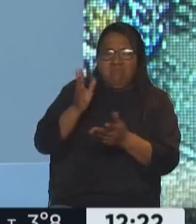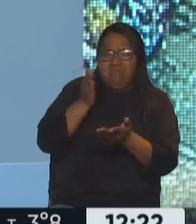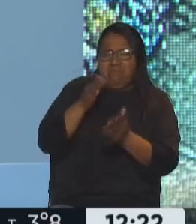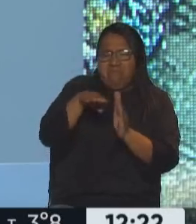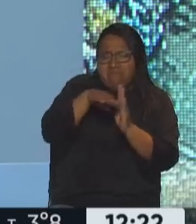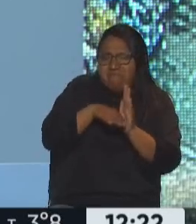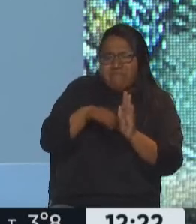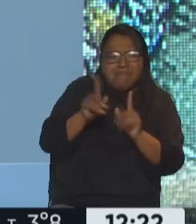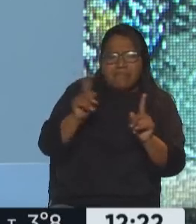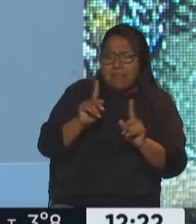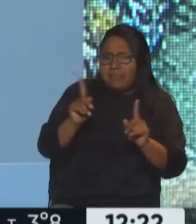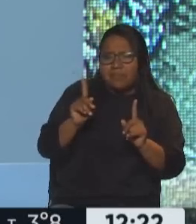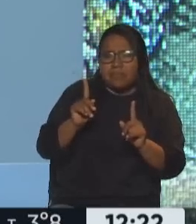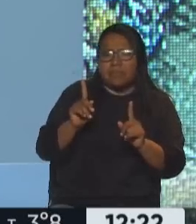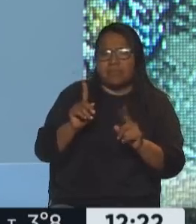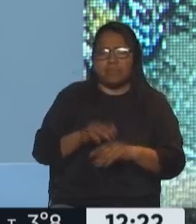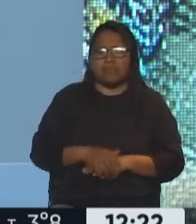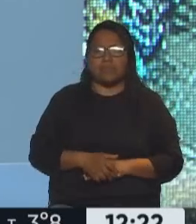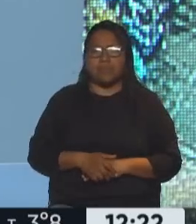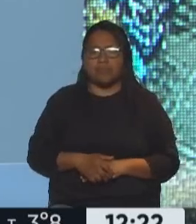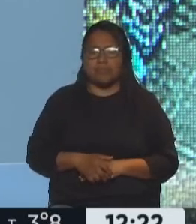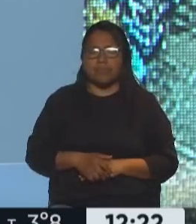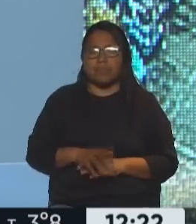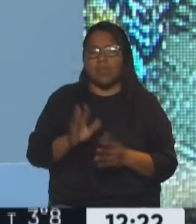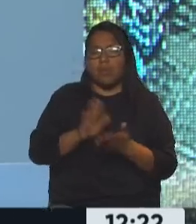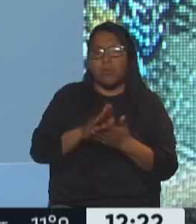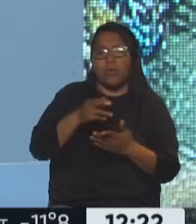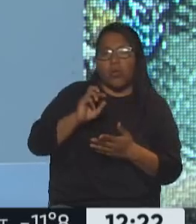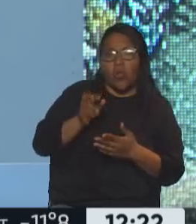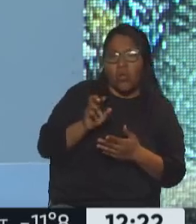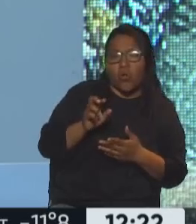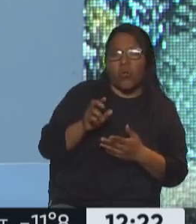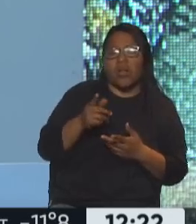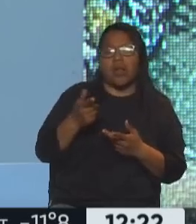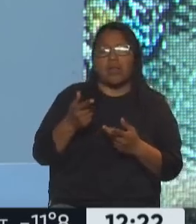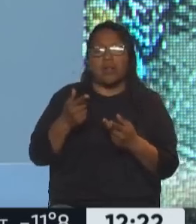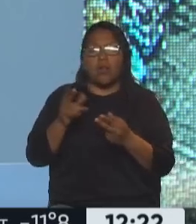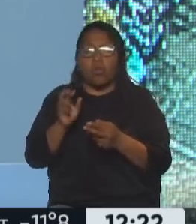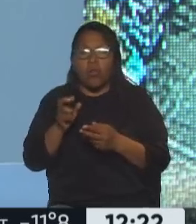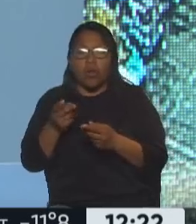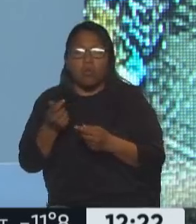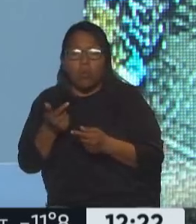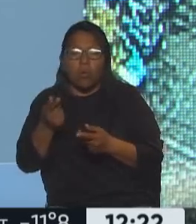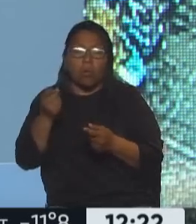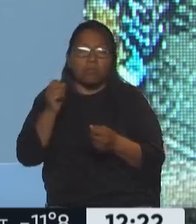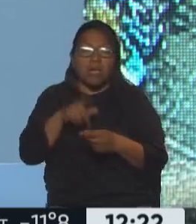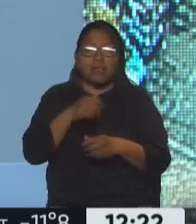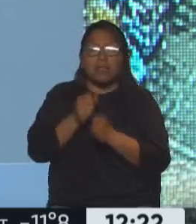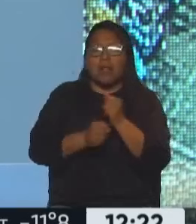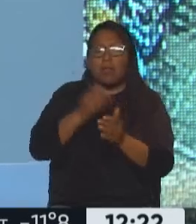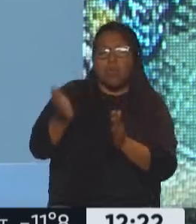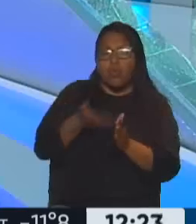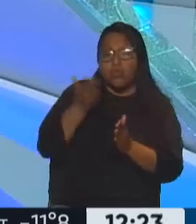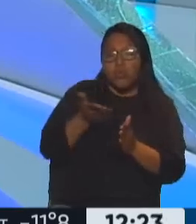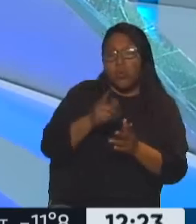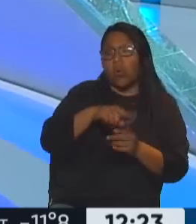todo lo que se refiere al uso de los dólares. ¿Cómo se hace para que el uso de los pocos dólares que hay vaya más a la producción que